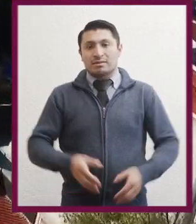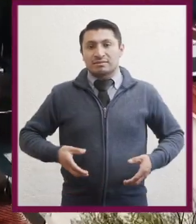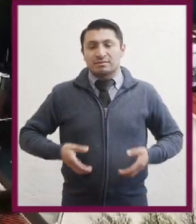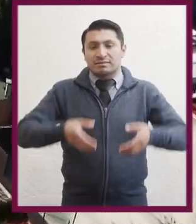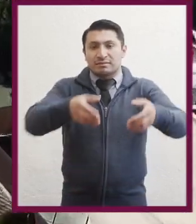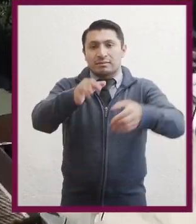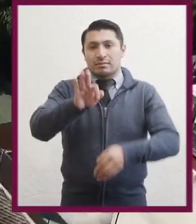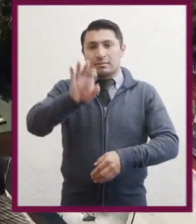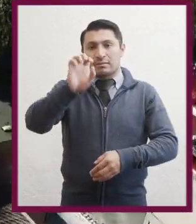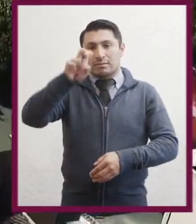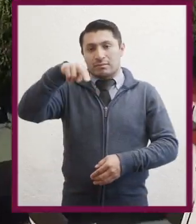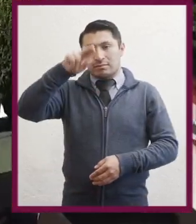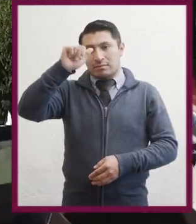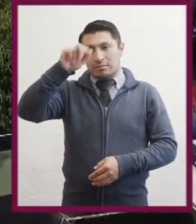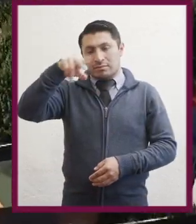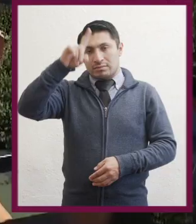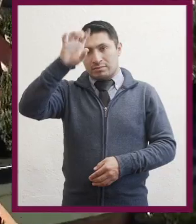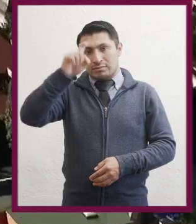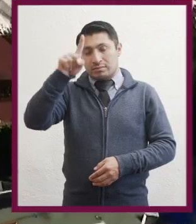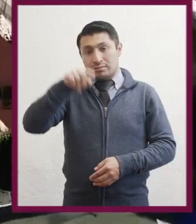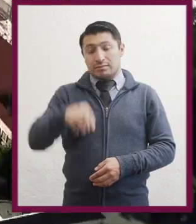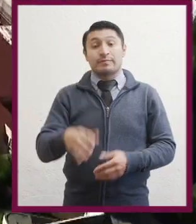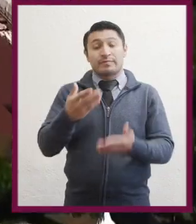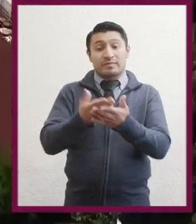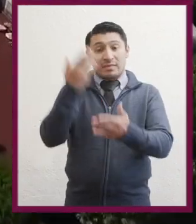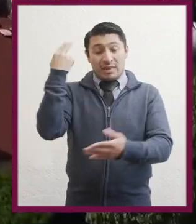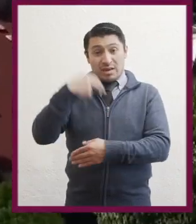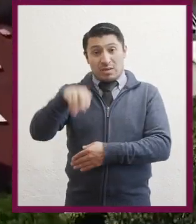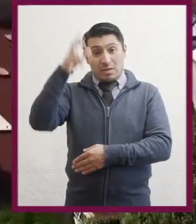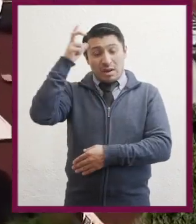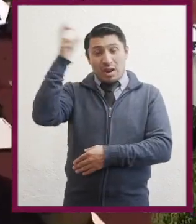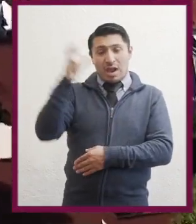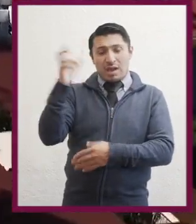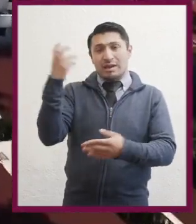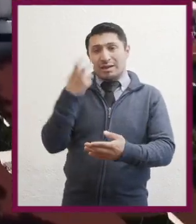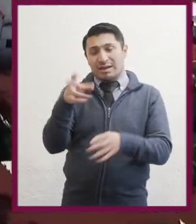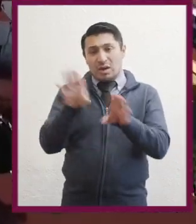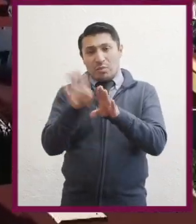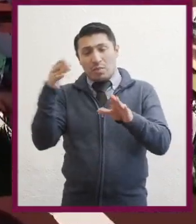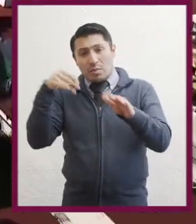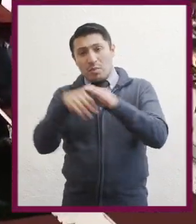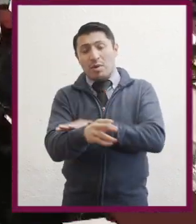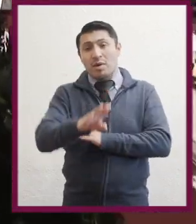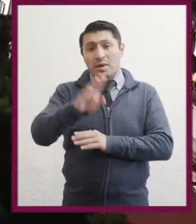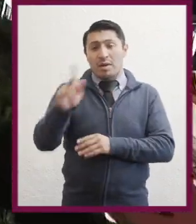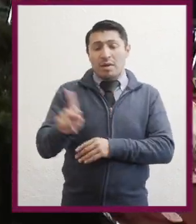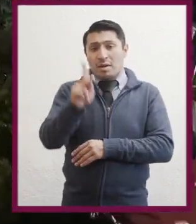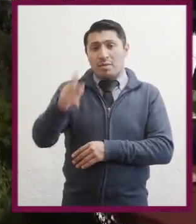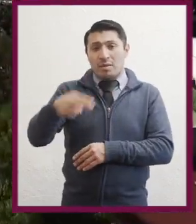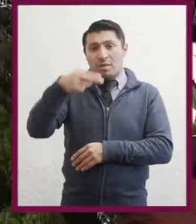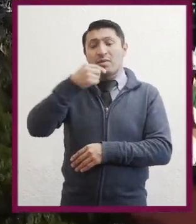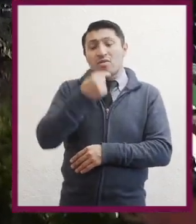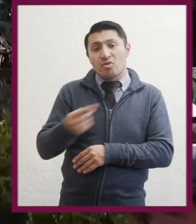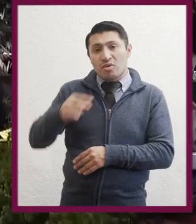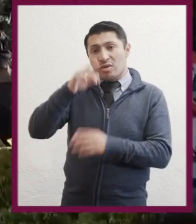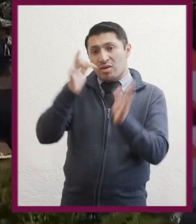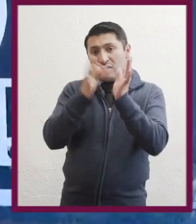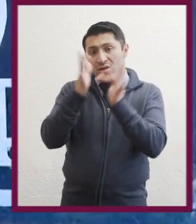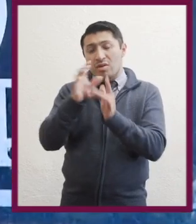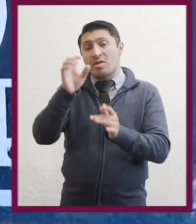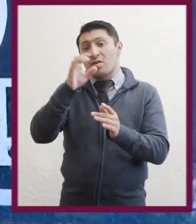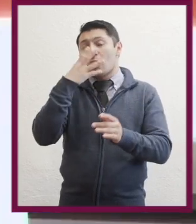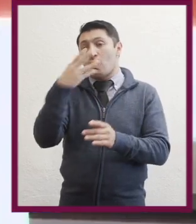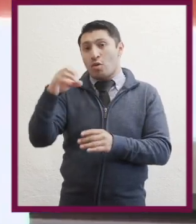La calle de Fernández Leal antes llevó el nombre de Hidalgo y es la puerta de entrada al barrio del Niño Jesús, al sur de